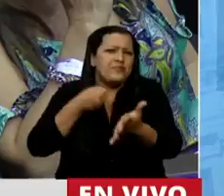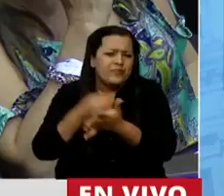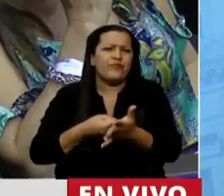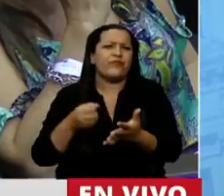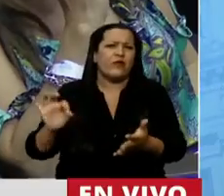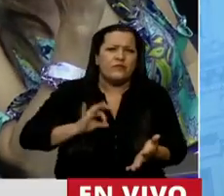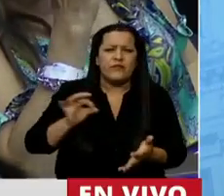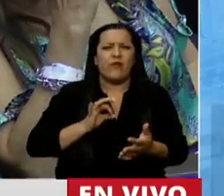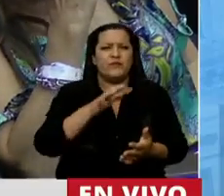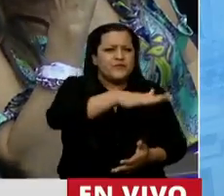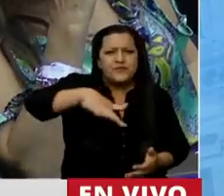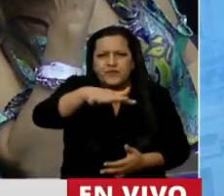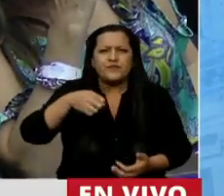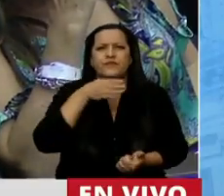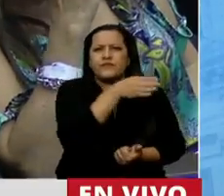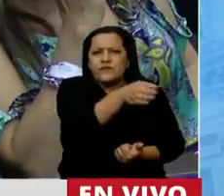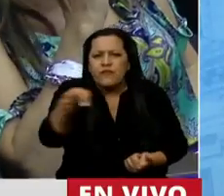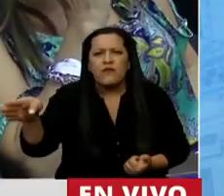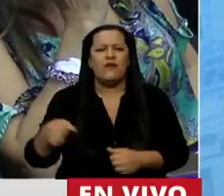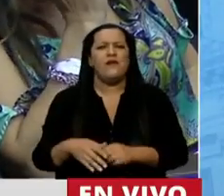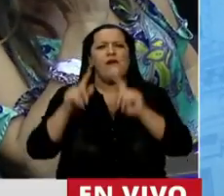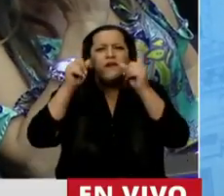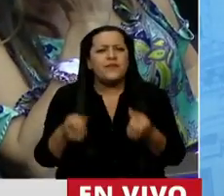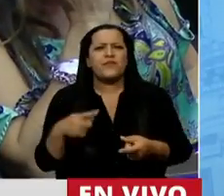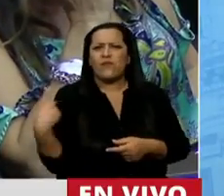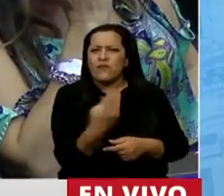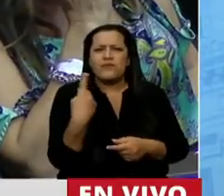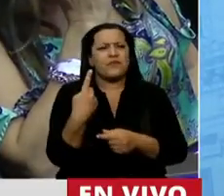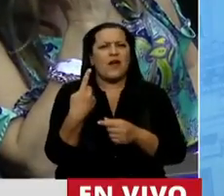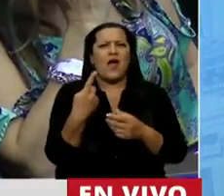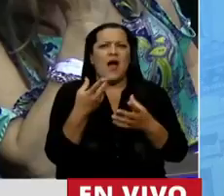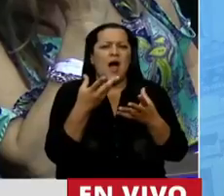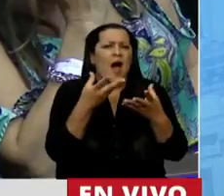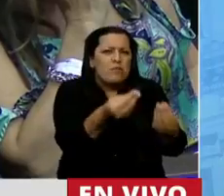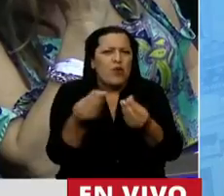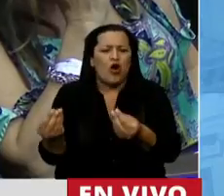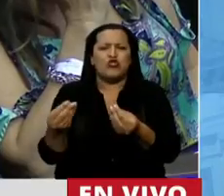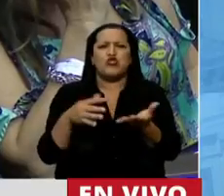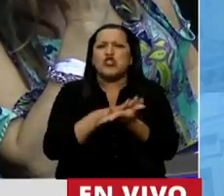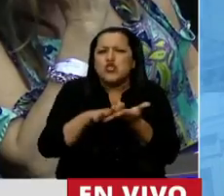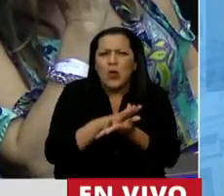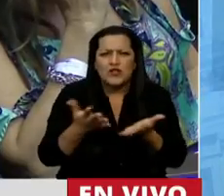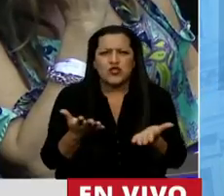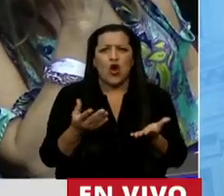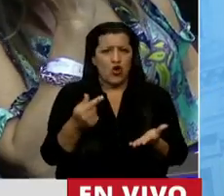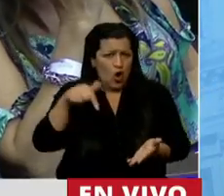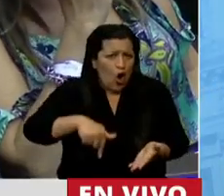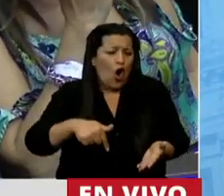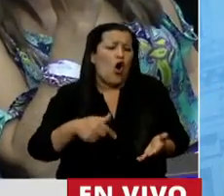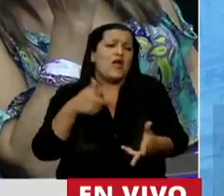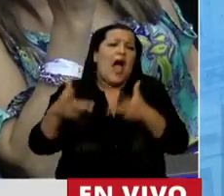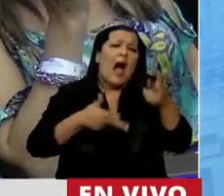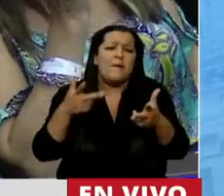estado presentes en los barrios, hemos estado acompañando muchas situaciones, que yo escuché hoy hablar muchas veces